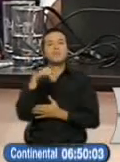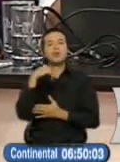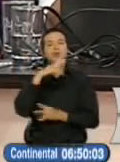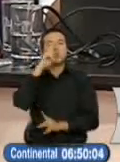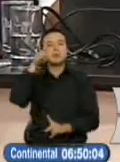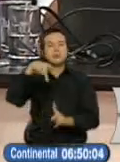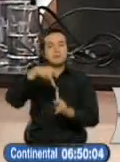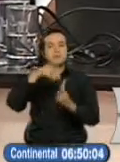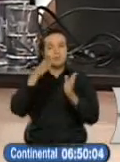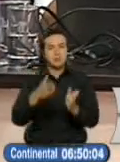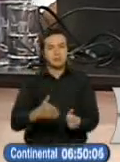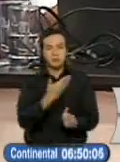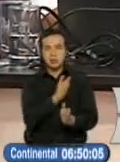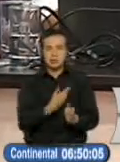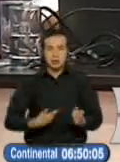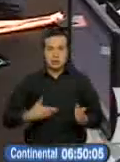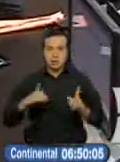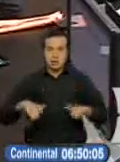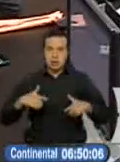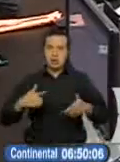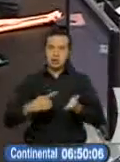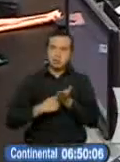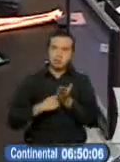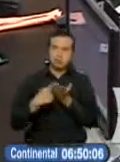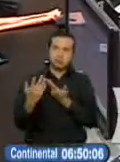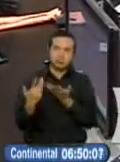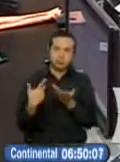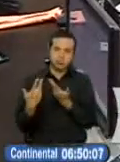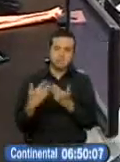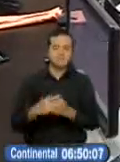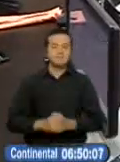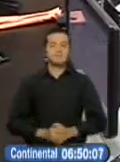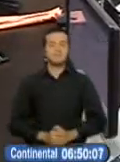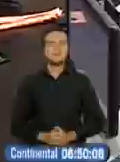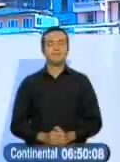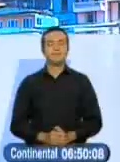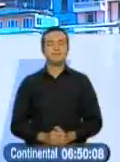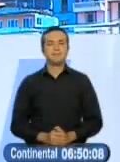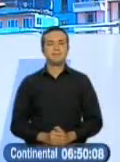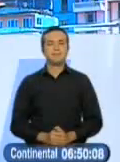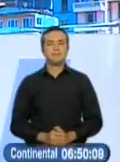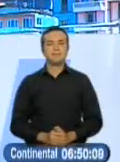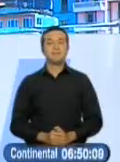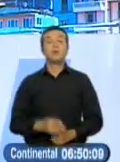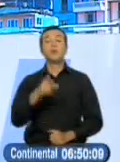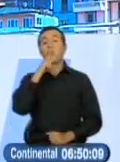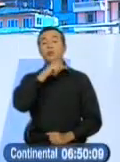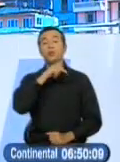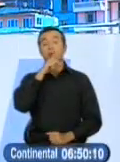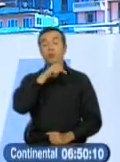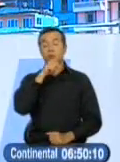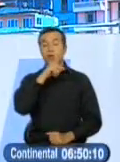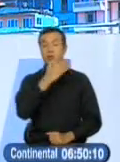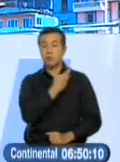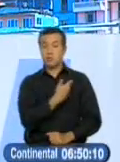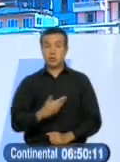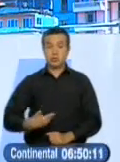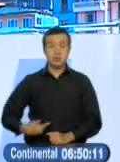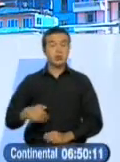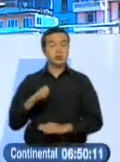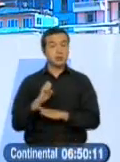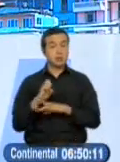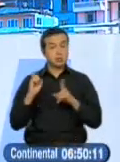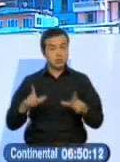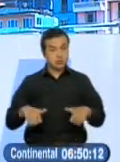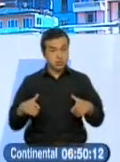se reúnan con el mandatario Lenín Moreno. César García, Ecuador TV. En Puerto Viejo, con la presencia del presidente de la República,